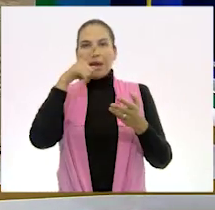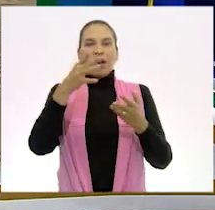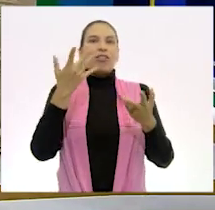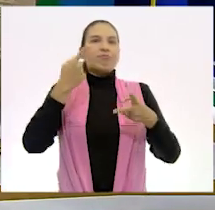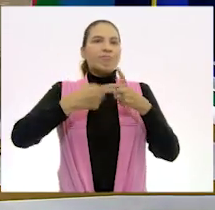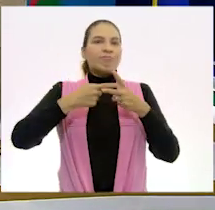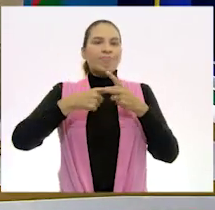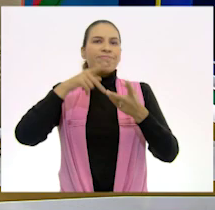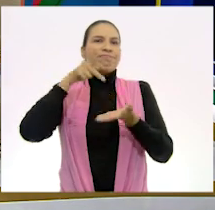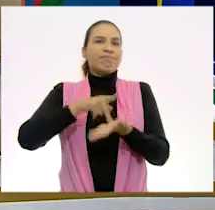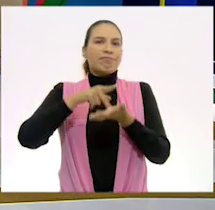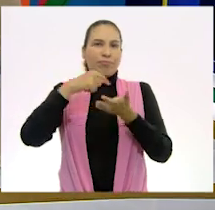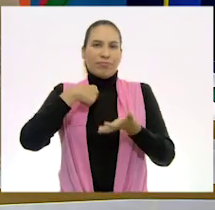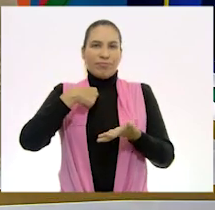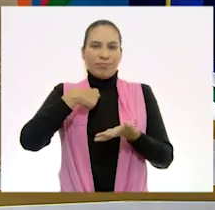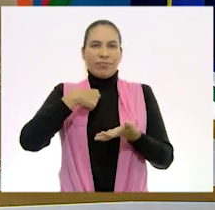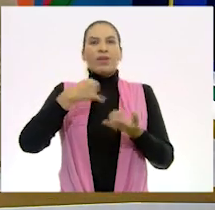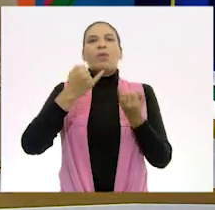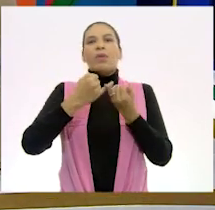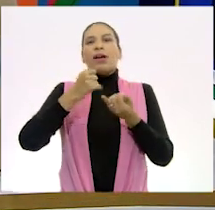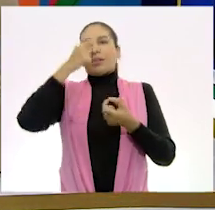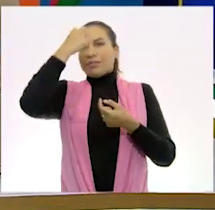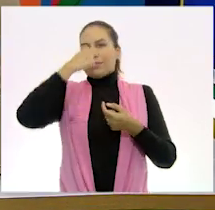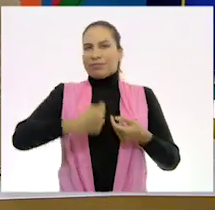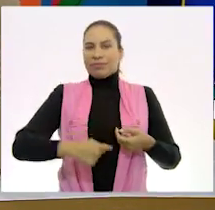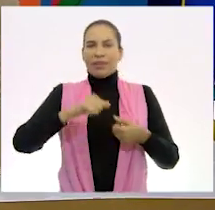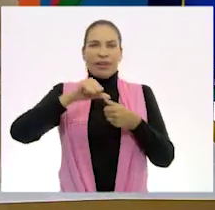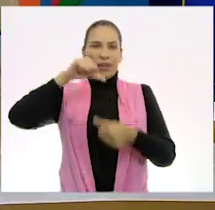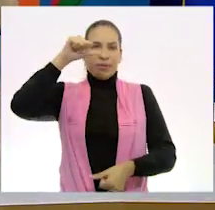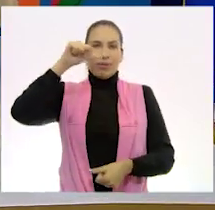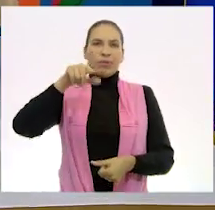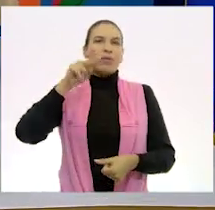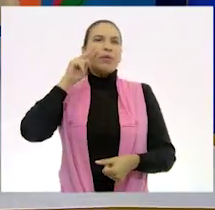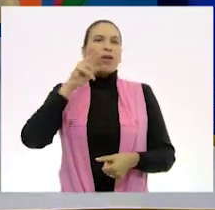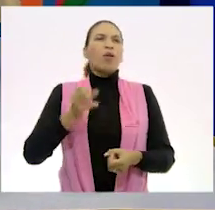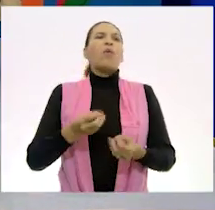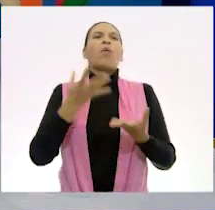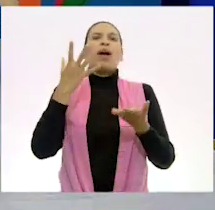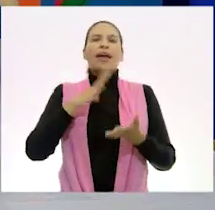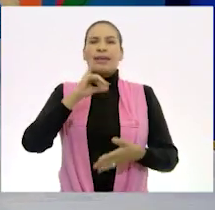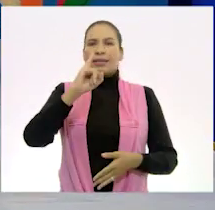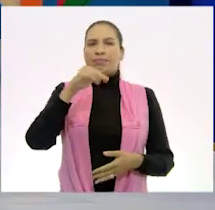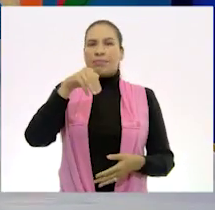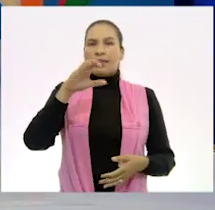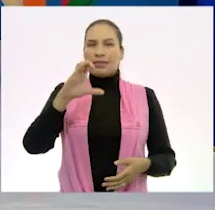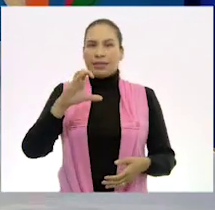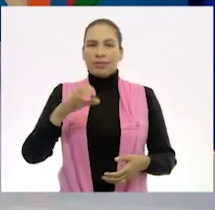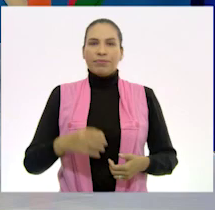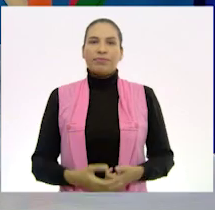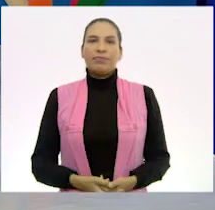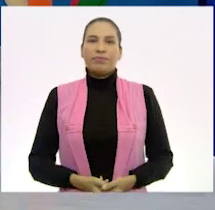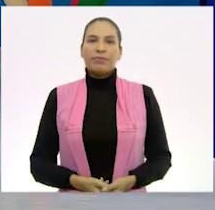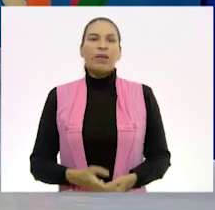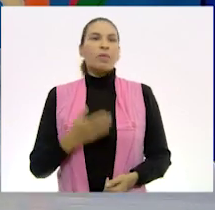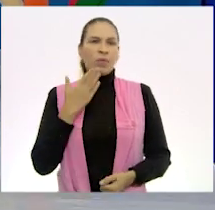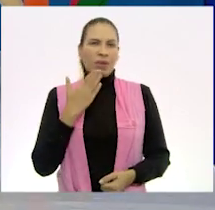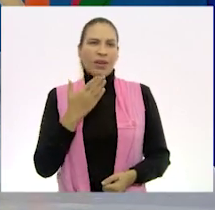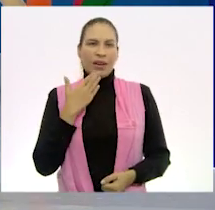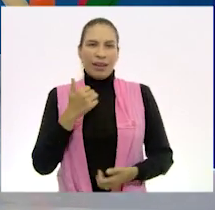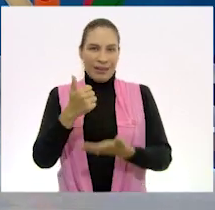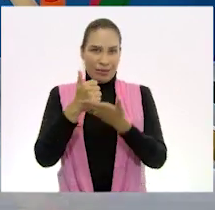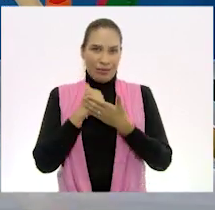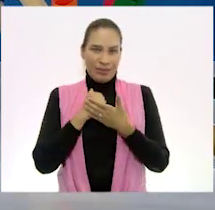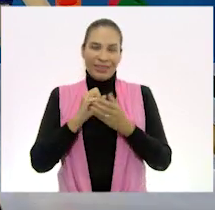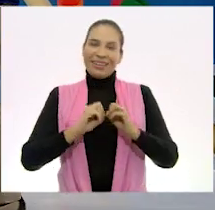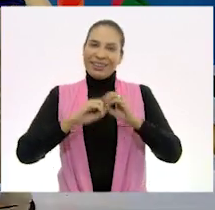mi peso y mi estatura? Y así también vamos a poder ver nuestro índice de masa corporal. Muy bien. ¿Me